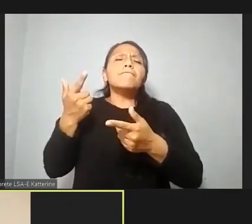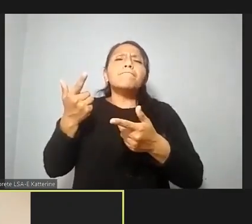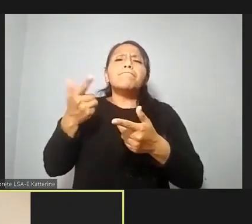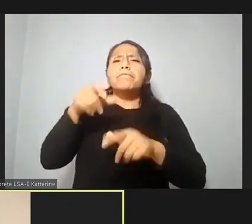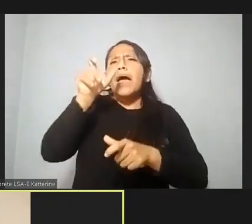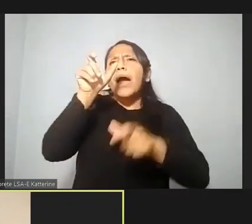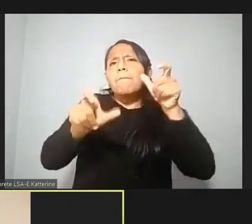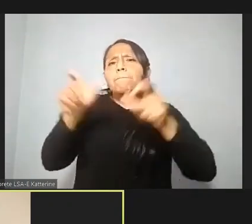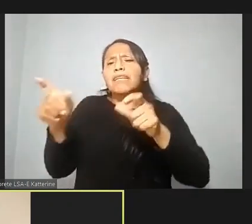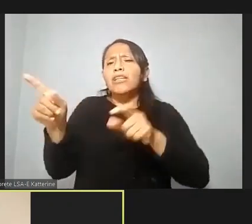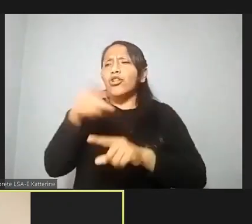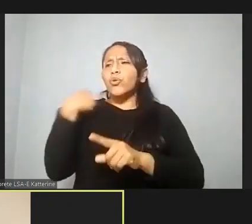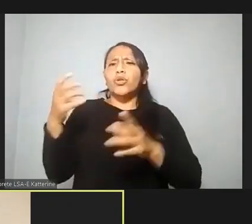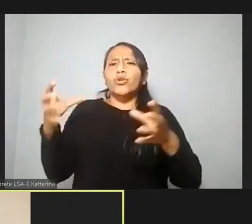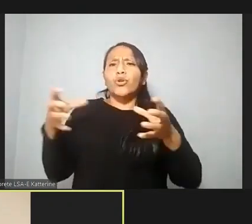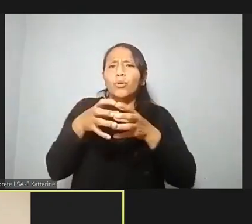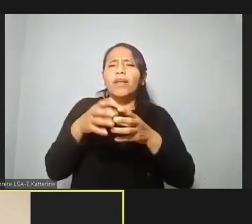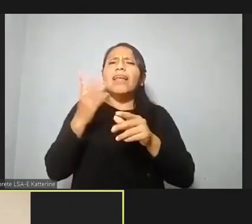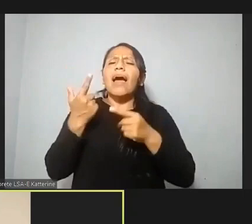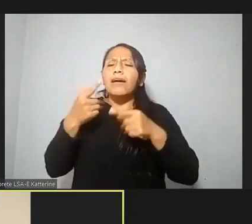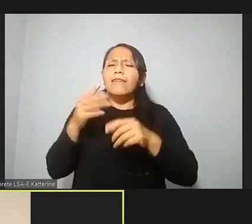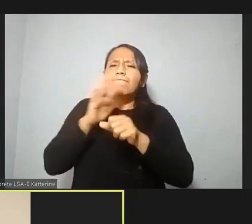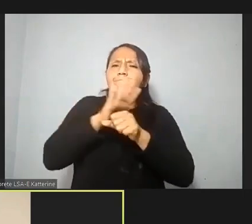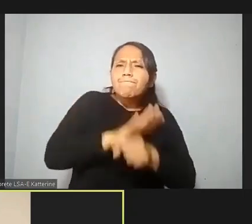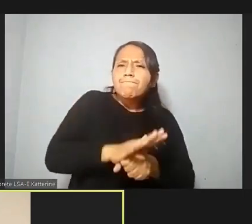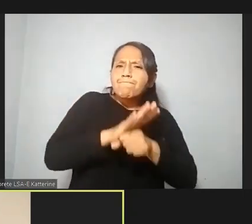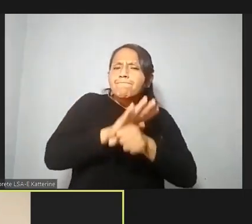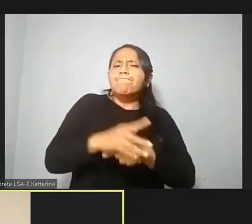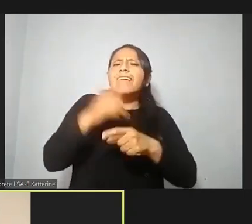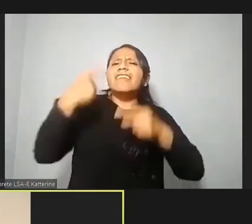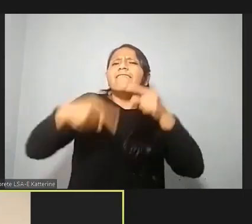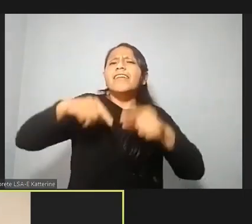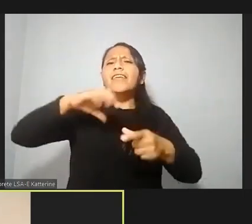nuestro colectivo está oprimida por diferentes intersecciones.